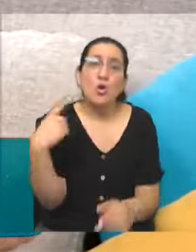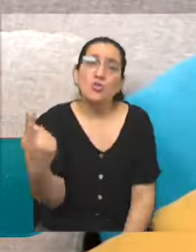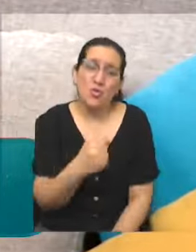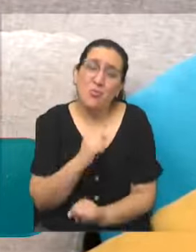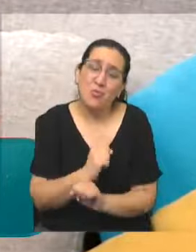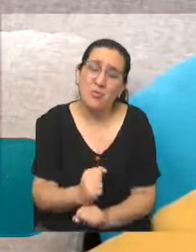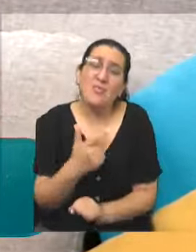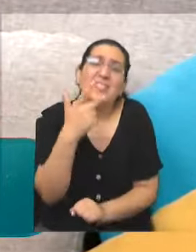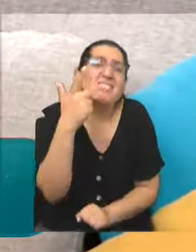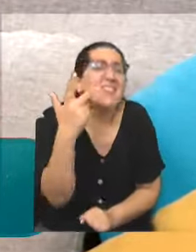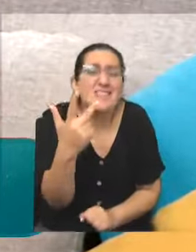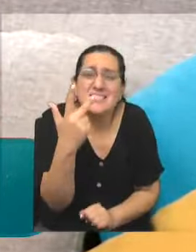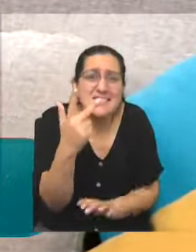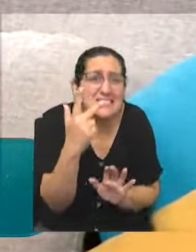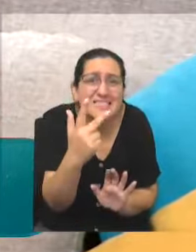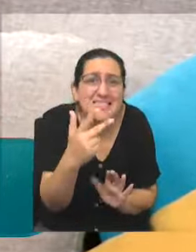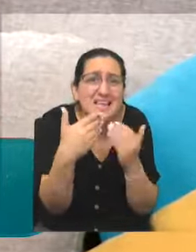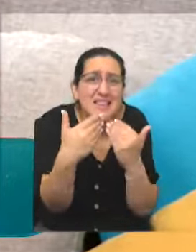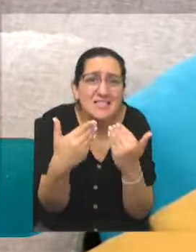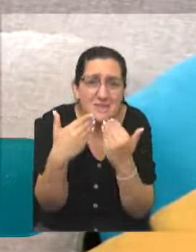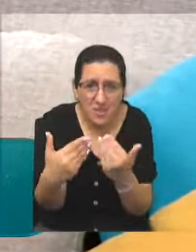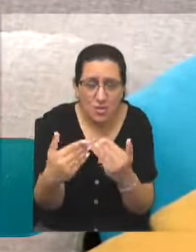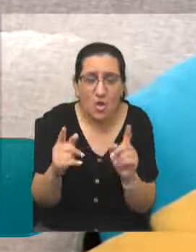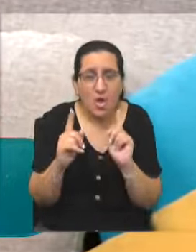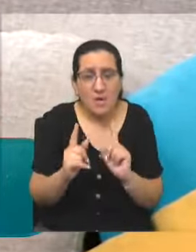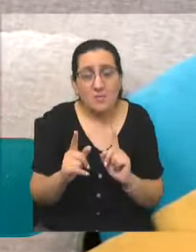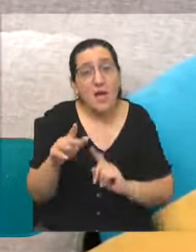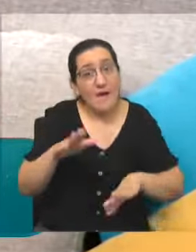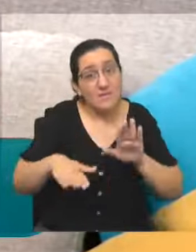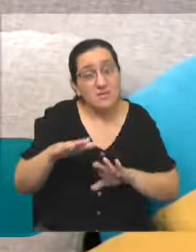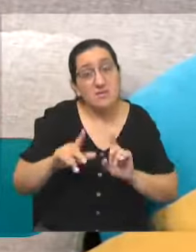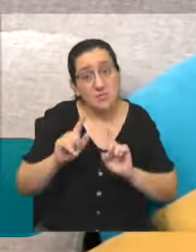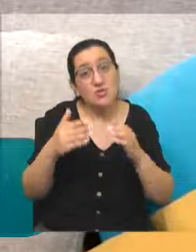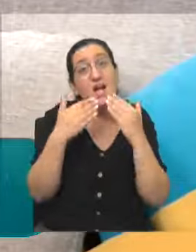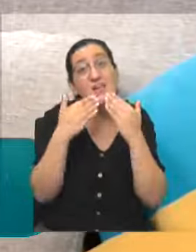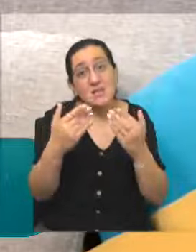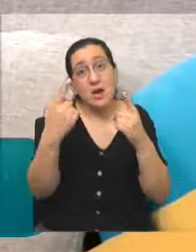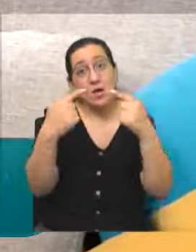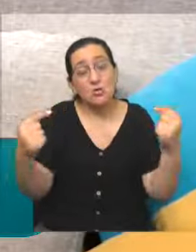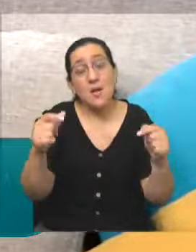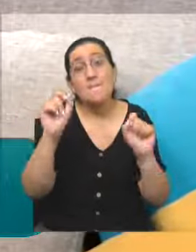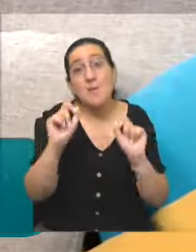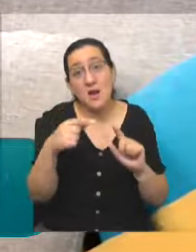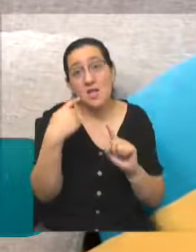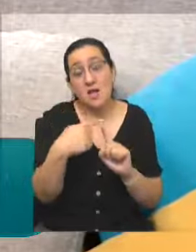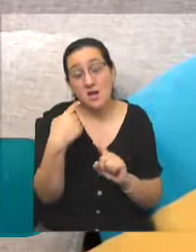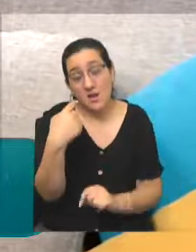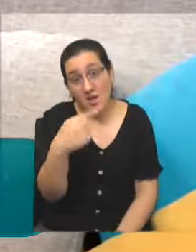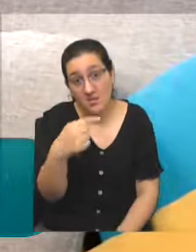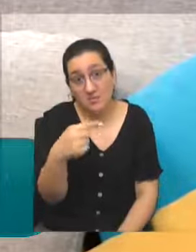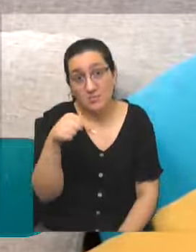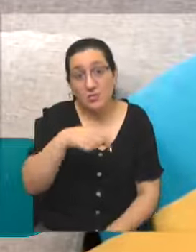van a tener tres agradecimientos, y muchas veces también debemos agradecer las cosas malas, porque las cosas malas que nos pasaron este